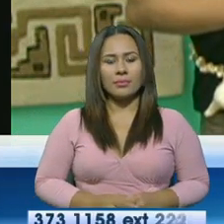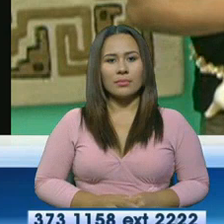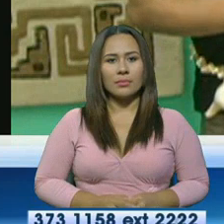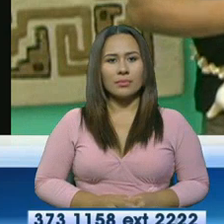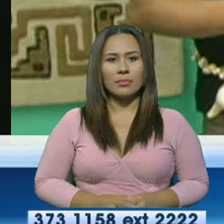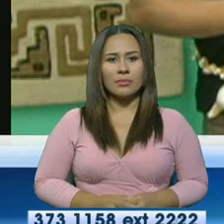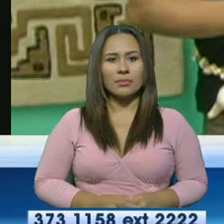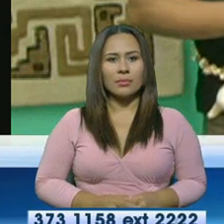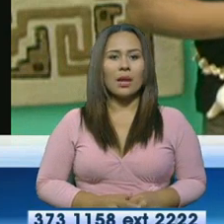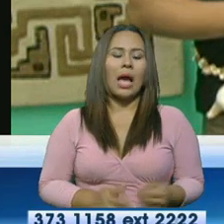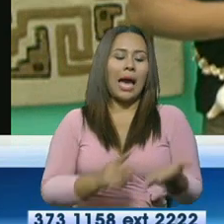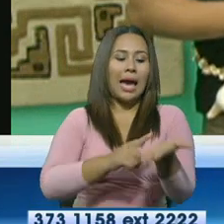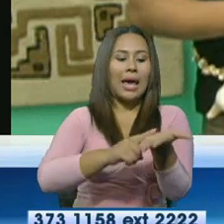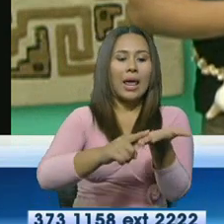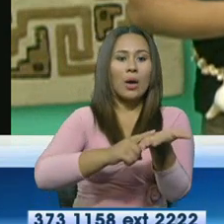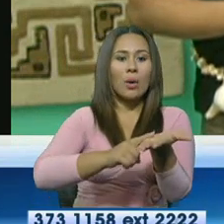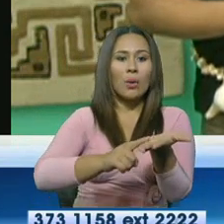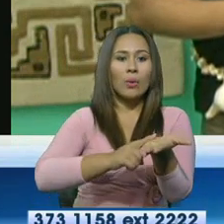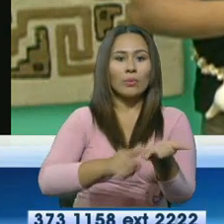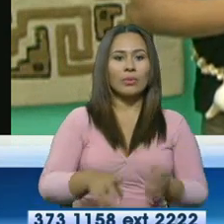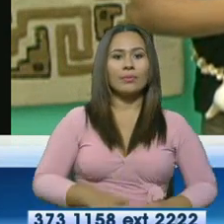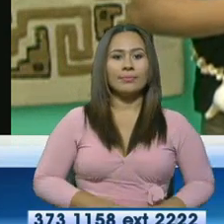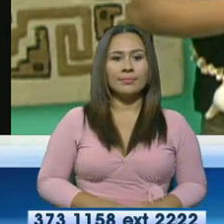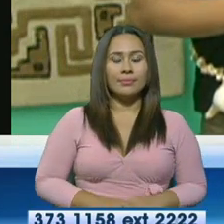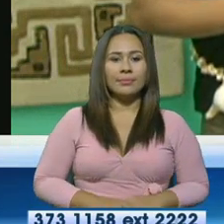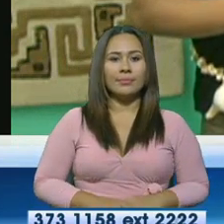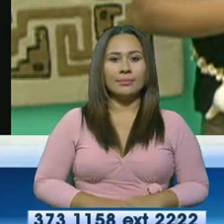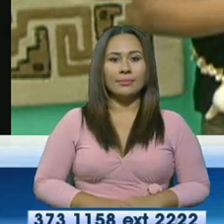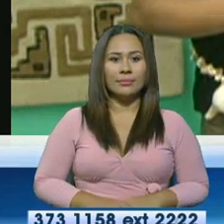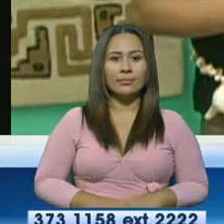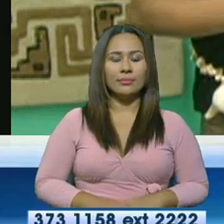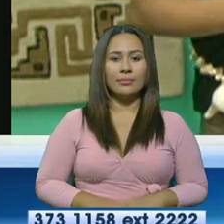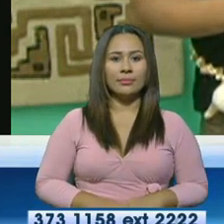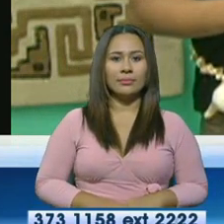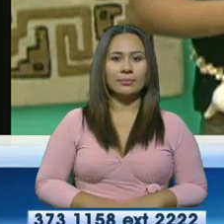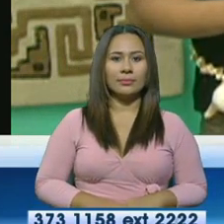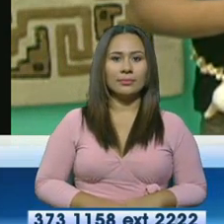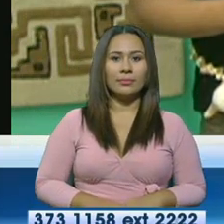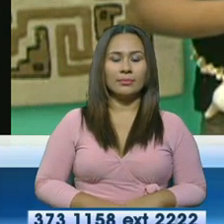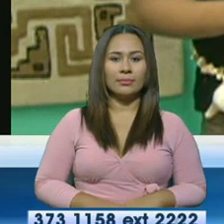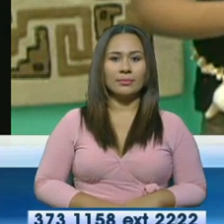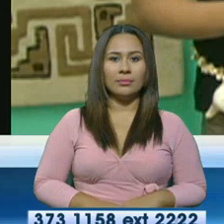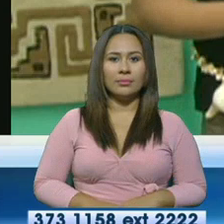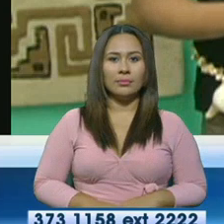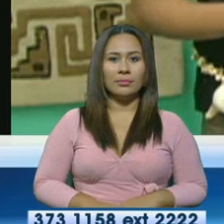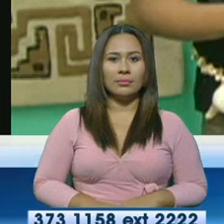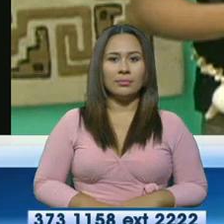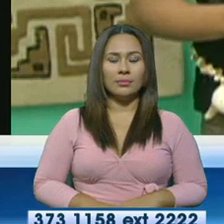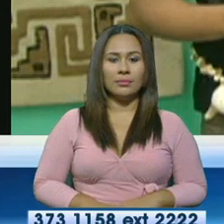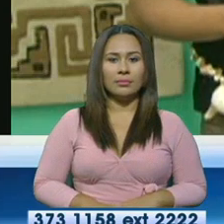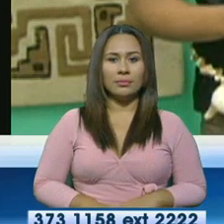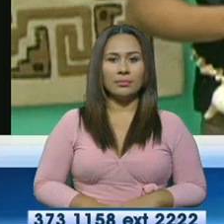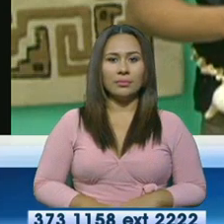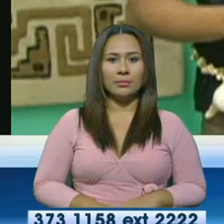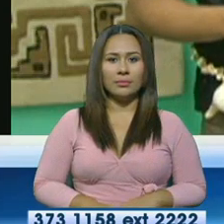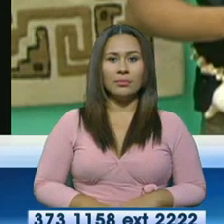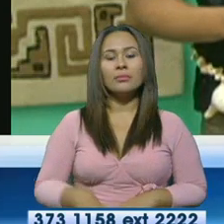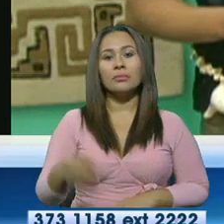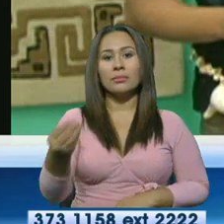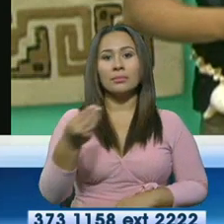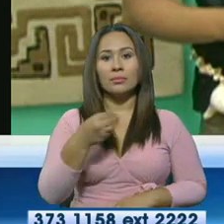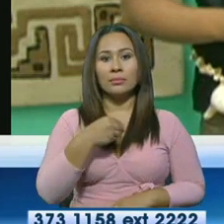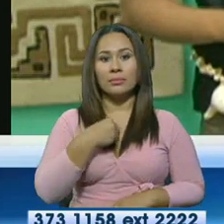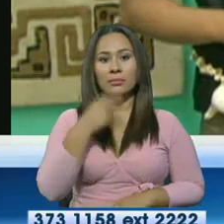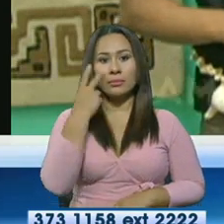en los ritos de ellos, me imagino que debe haber sido esto para eso. El churro, sus melodías, nace de la